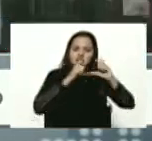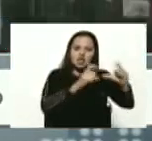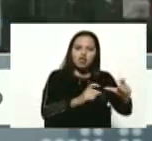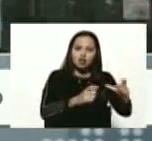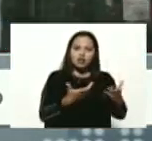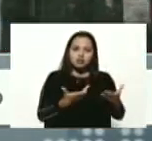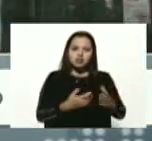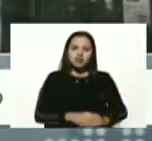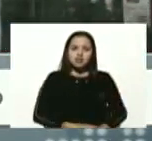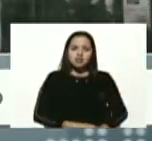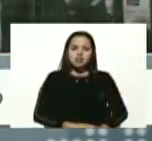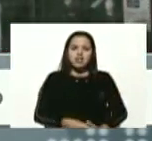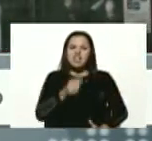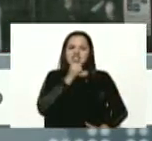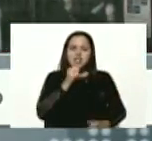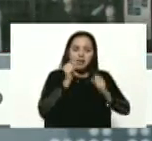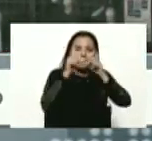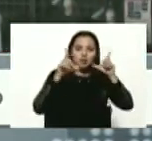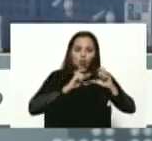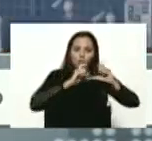patriota? Hugo Chávez.